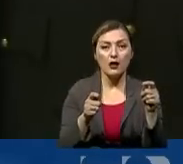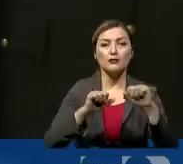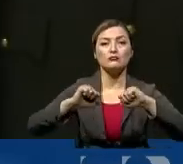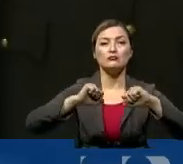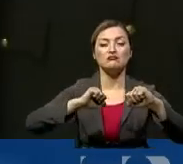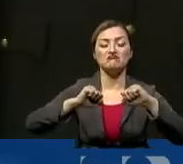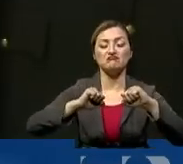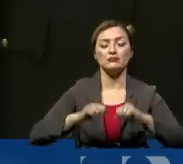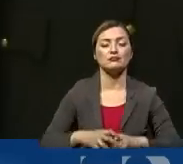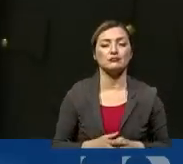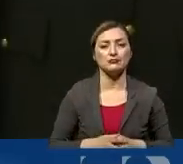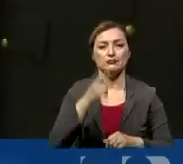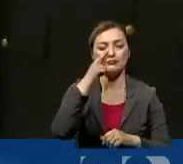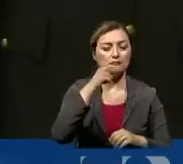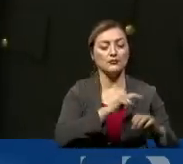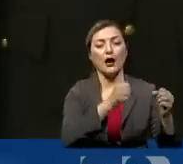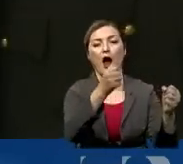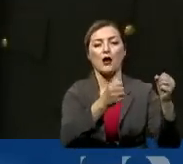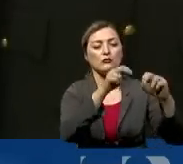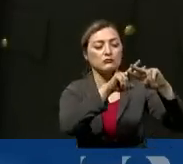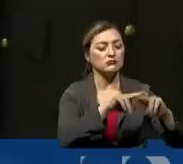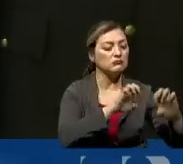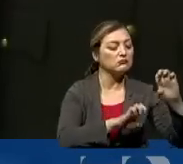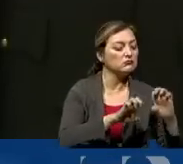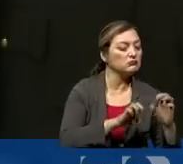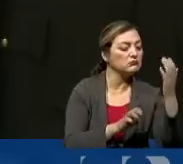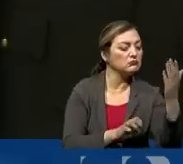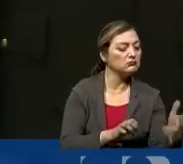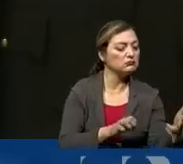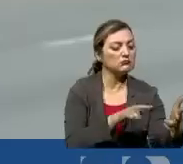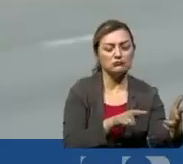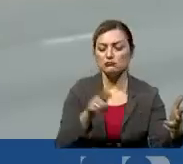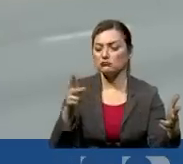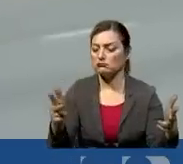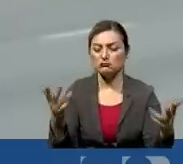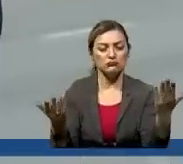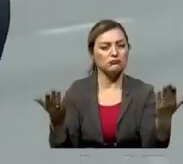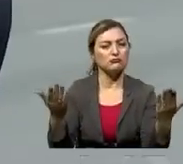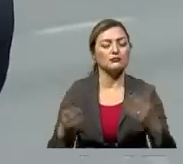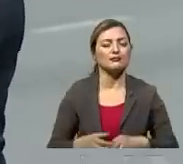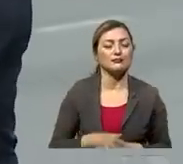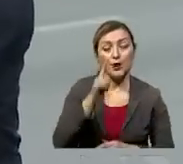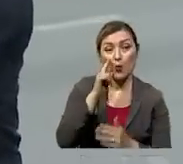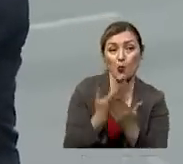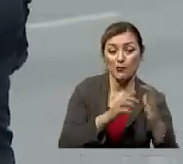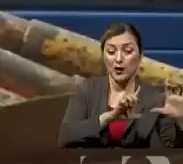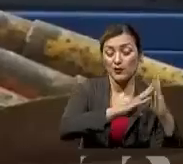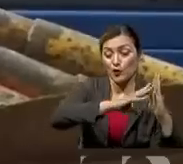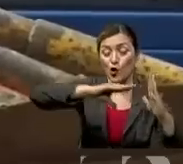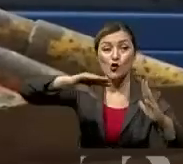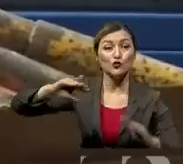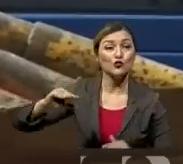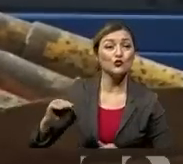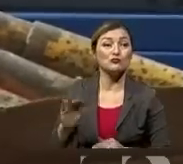diferentes diligencias como peritaje y contratación del vehículo que se encuentre en poder del usuario. Una vez que se comprueba que la placa fue clonada,